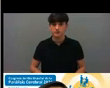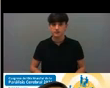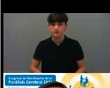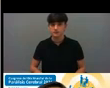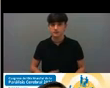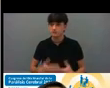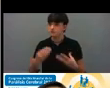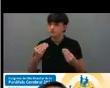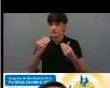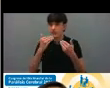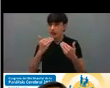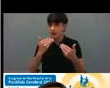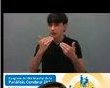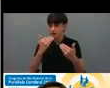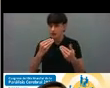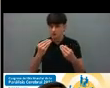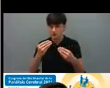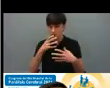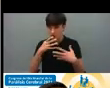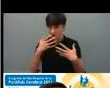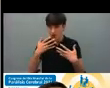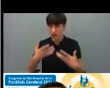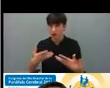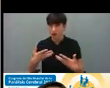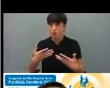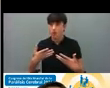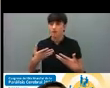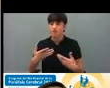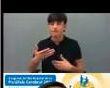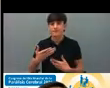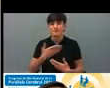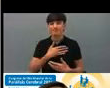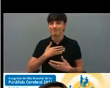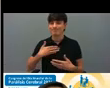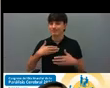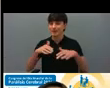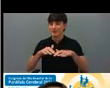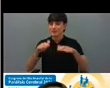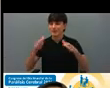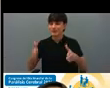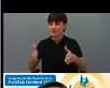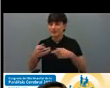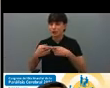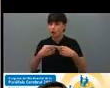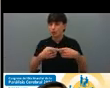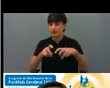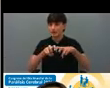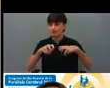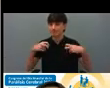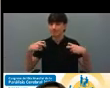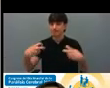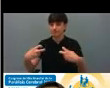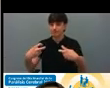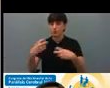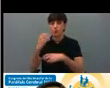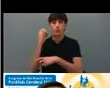muchísimas gracias. Y ahora tengo precisamente el gusto de compartir la mesa con cada una de las ponentes que me acompañan y que las presenté